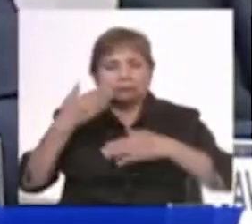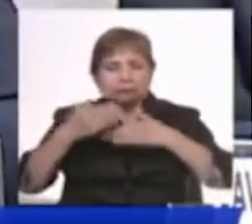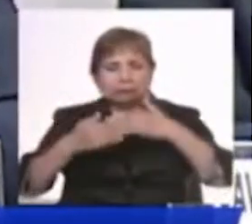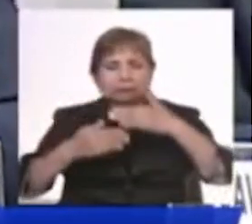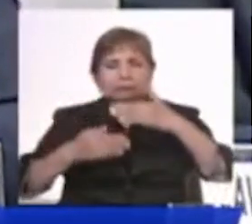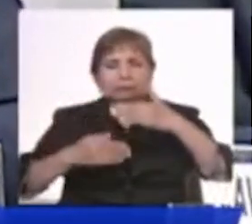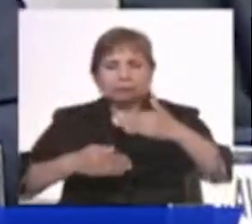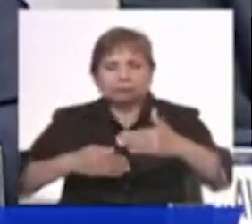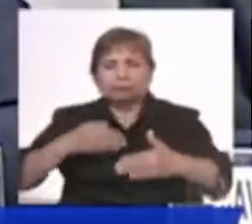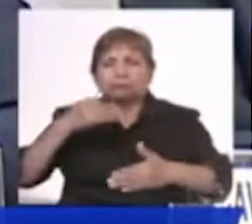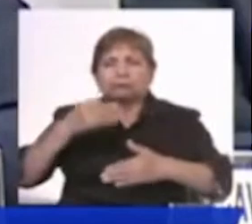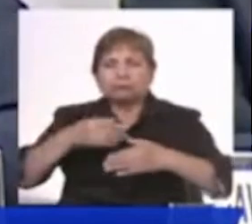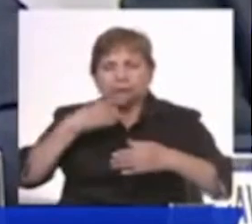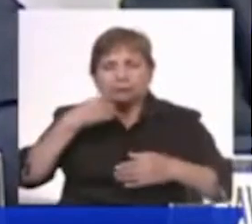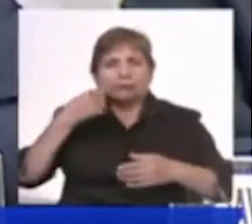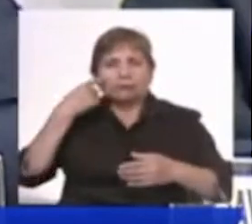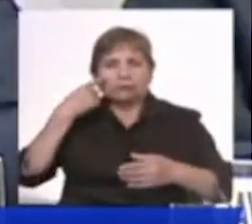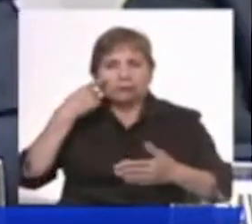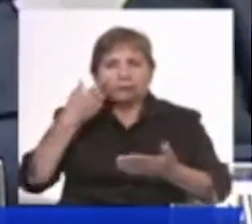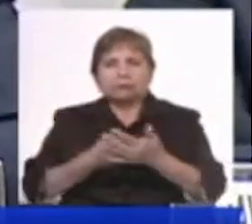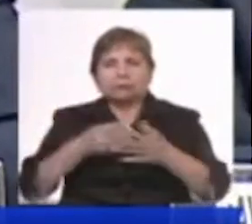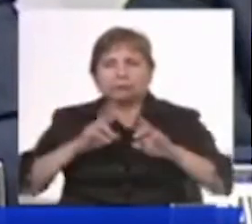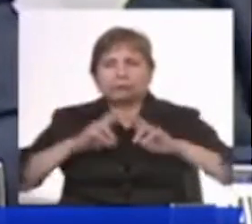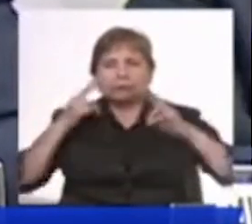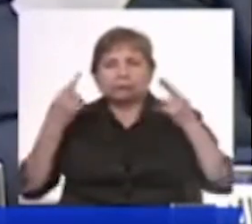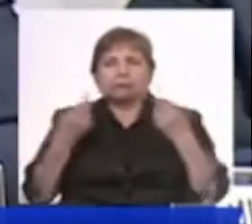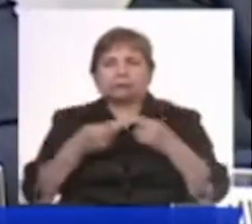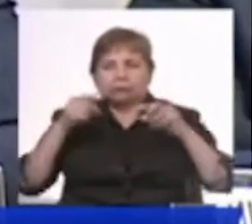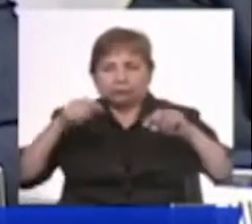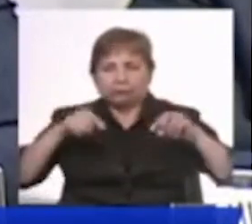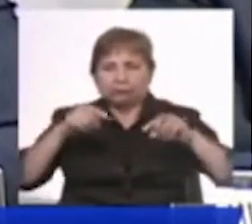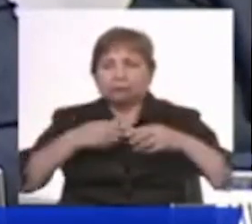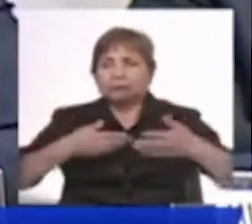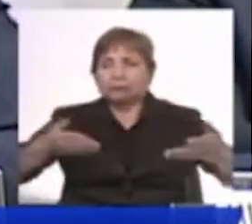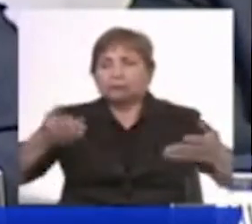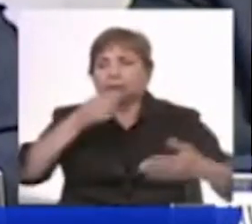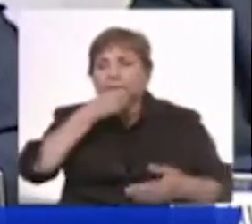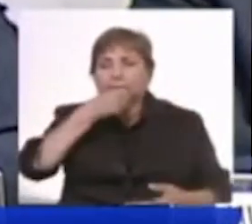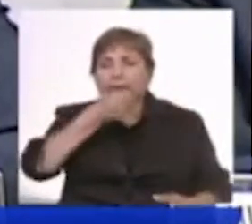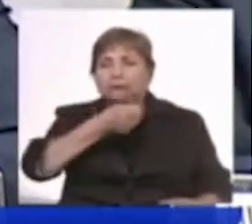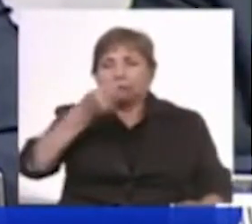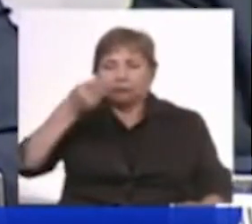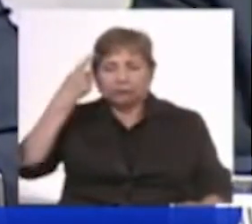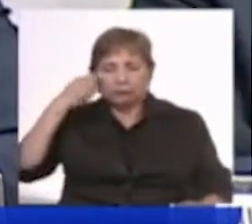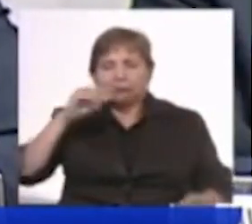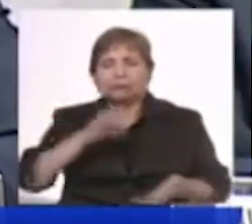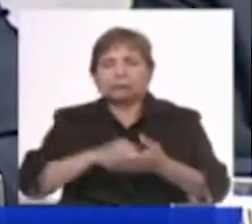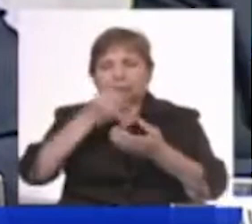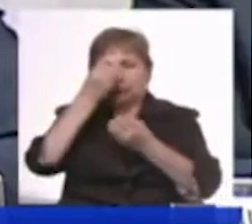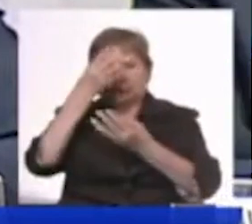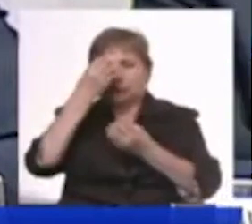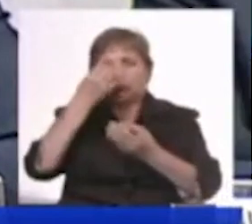periódicamente tendremos en cuenta reuniones como estas con ustedes los periodistas para poder